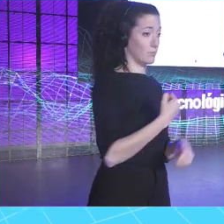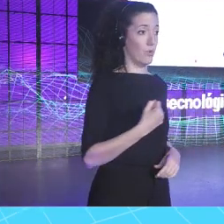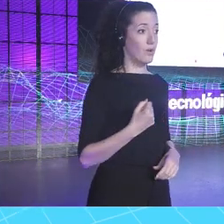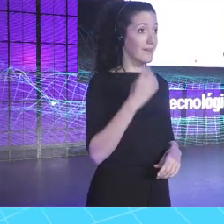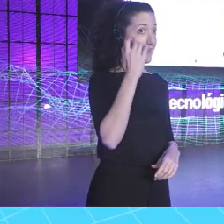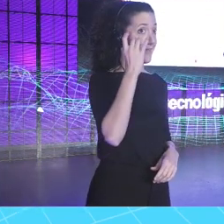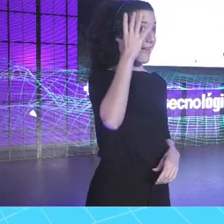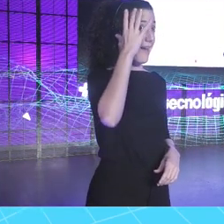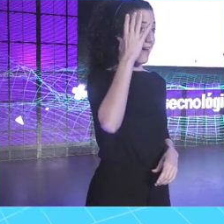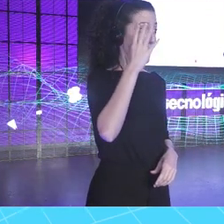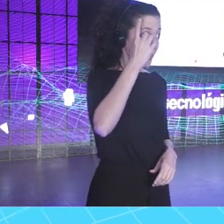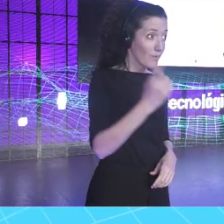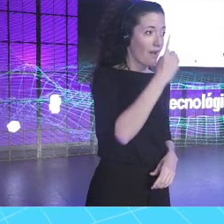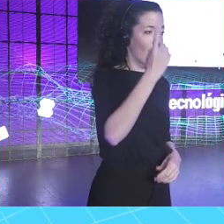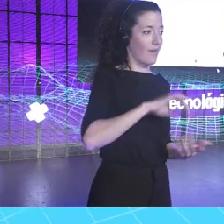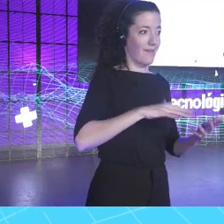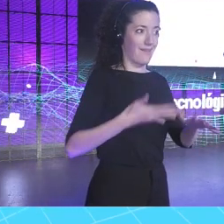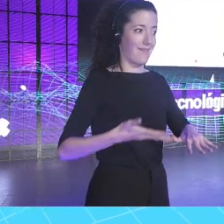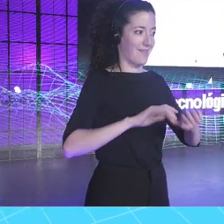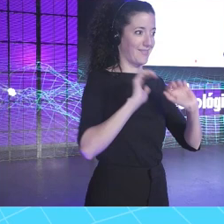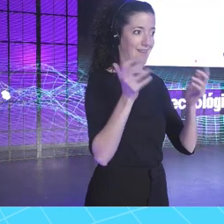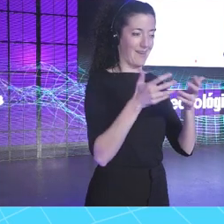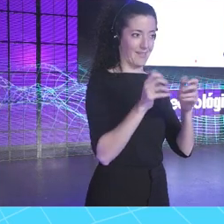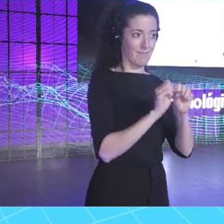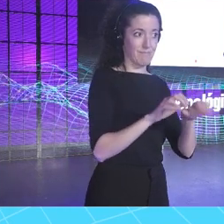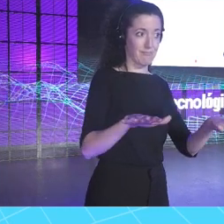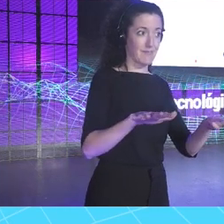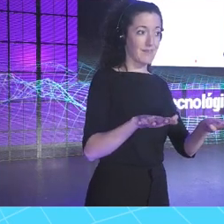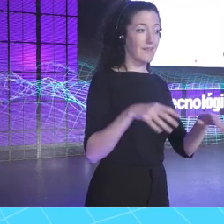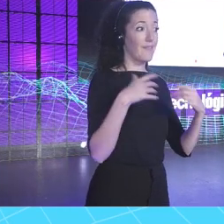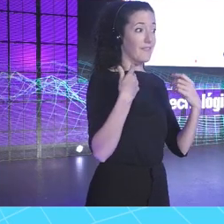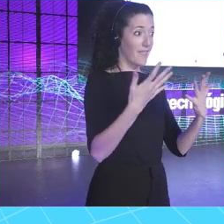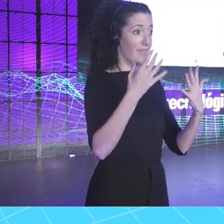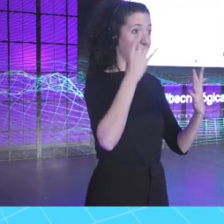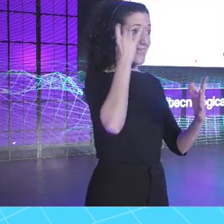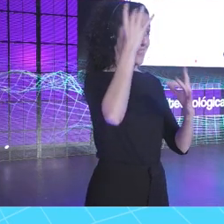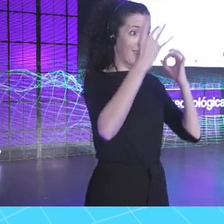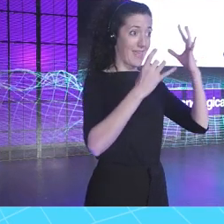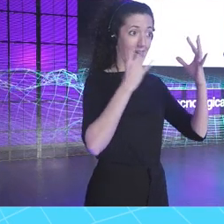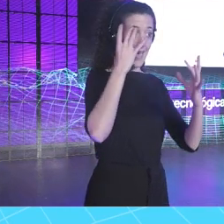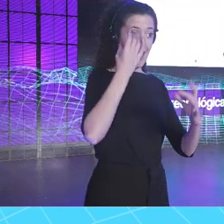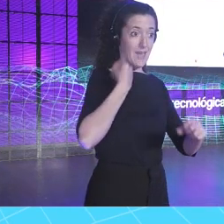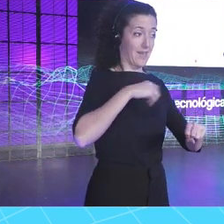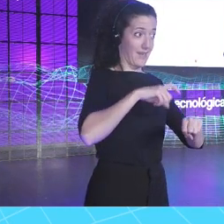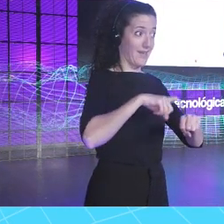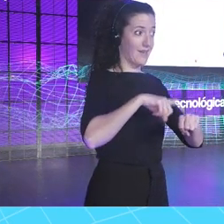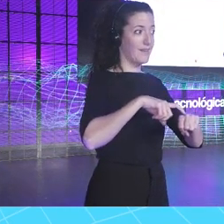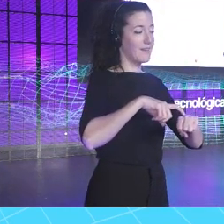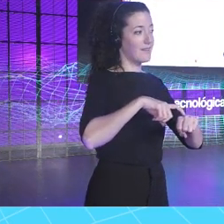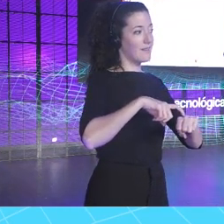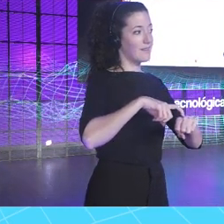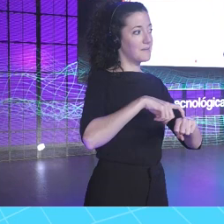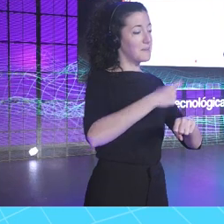una hora la podemos tener vida en internet la gracia es publicar 10 ideas de golpe porque si lo hacemos y miramos